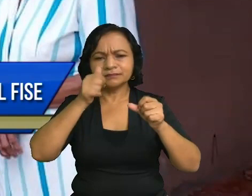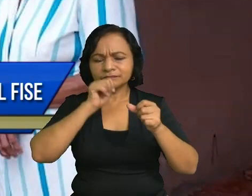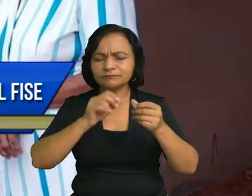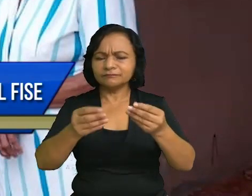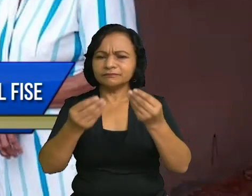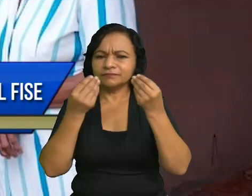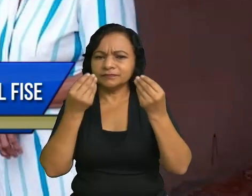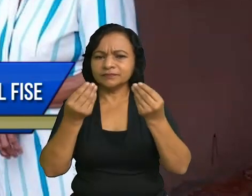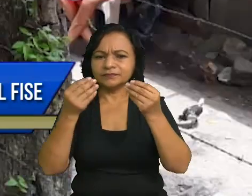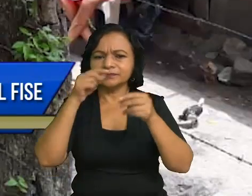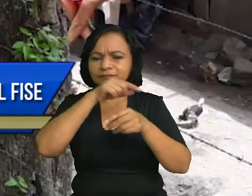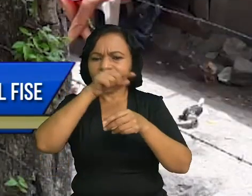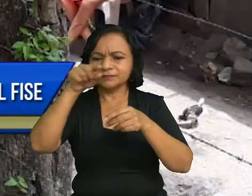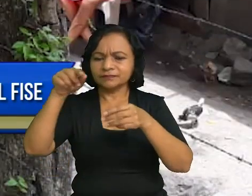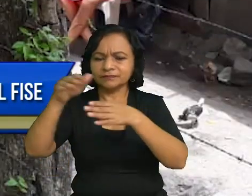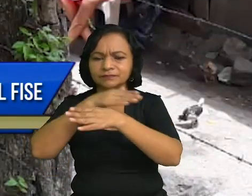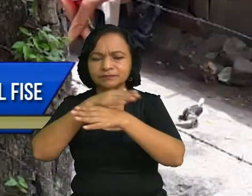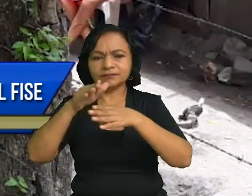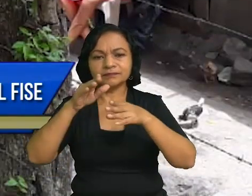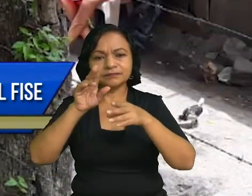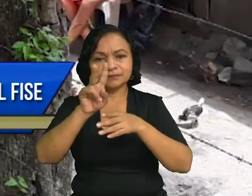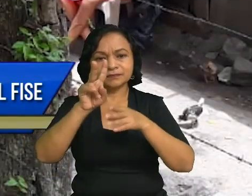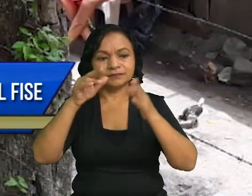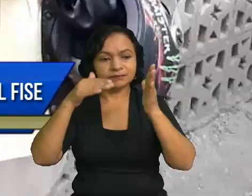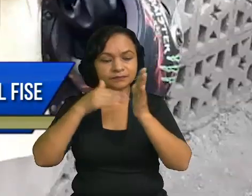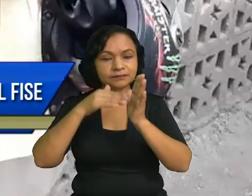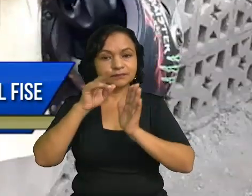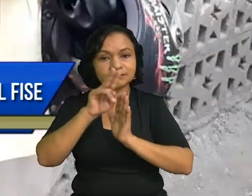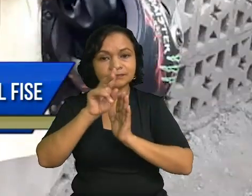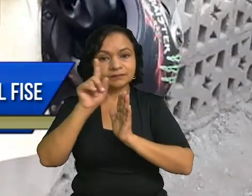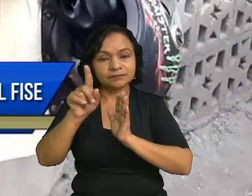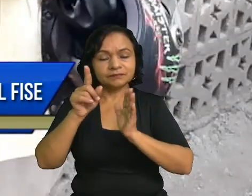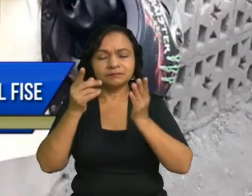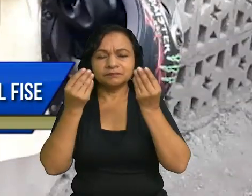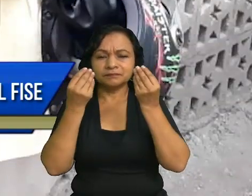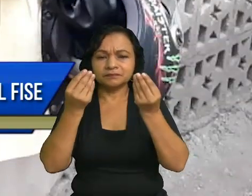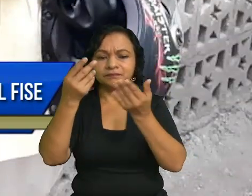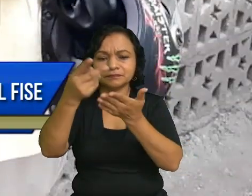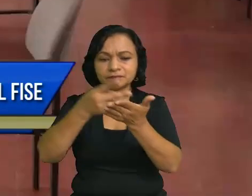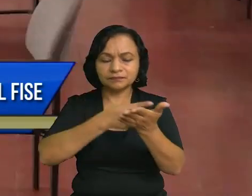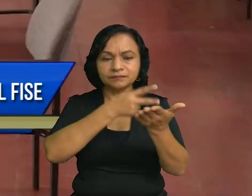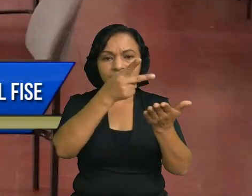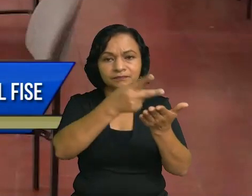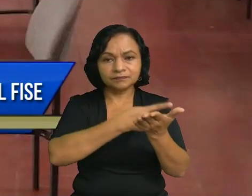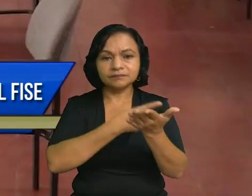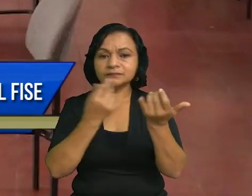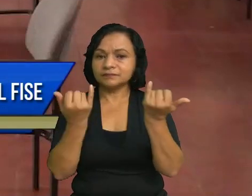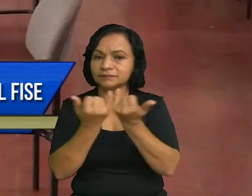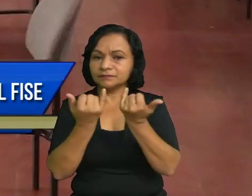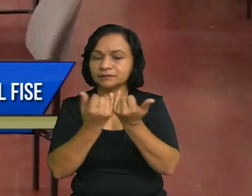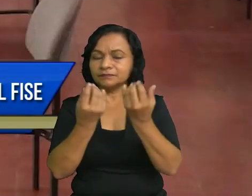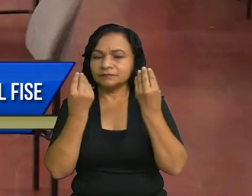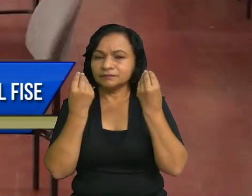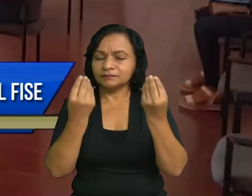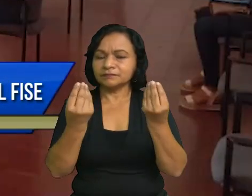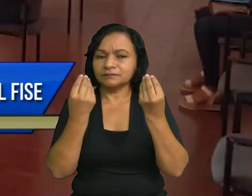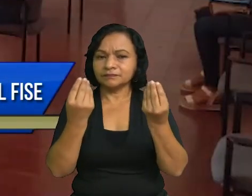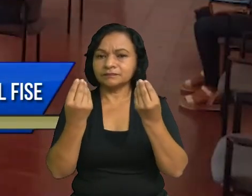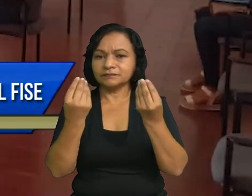nosotros tenemos el 2021 muchos proyectos por ejecutar pero también muchos